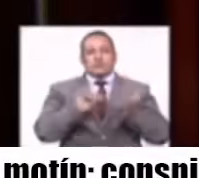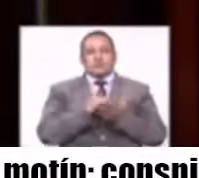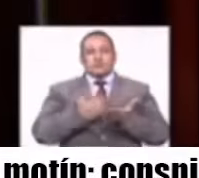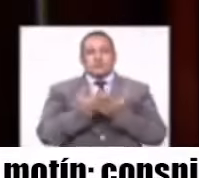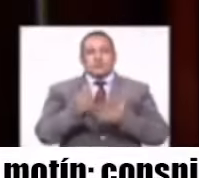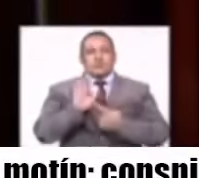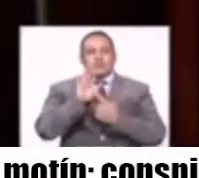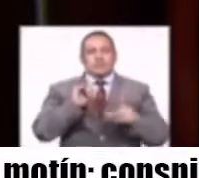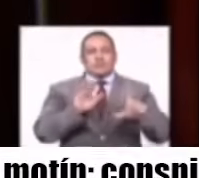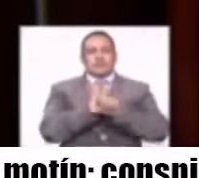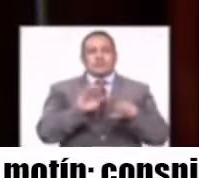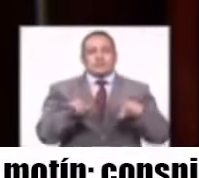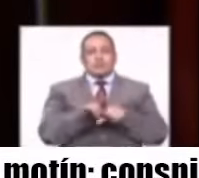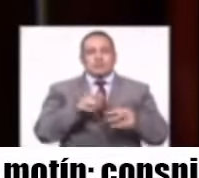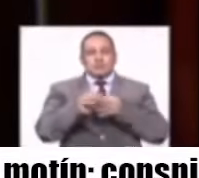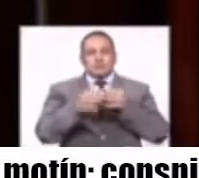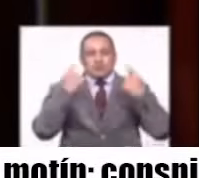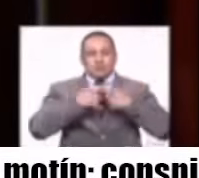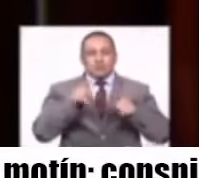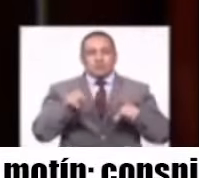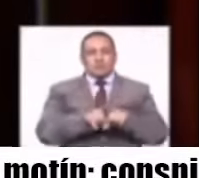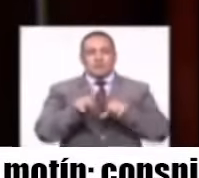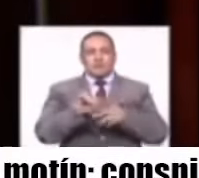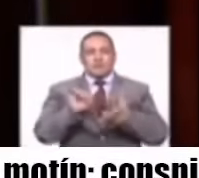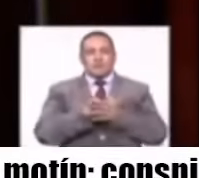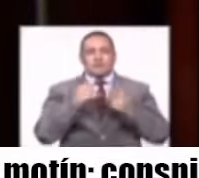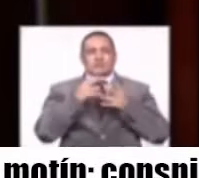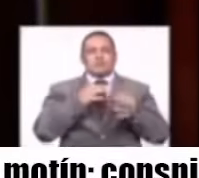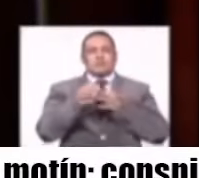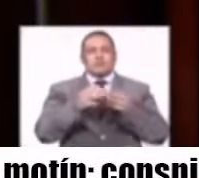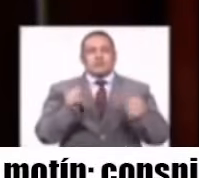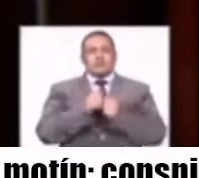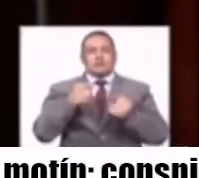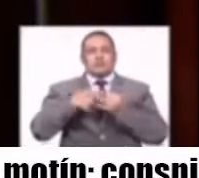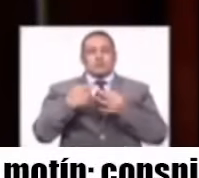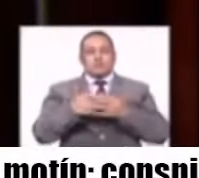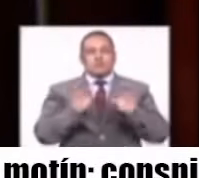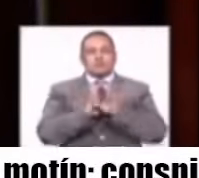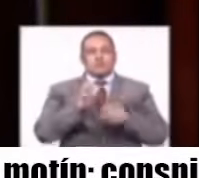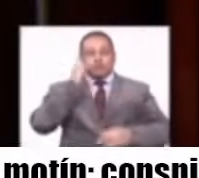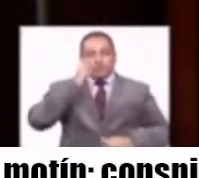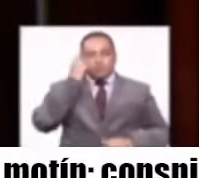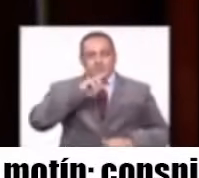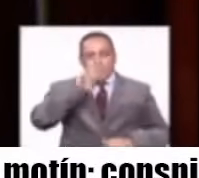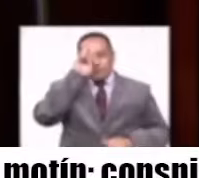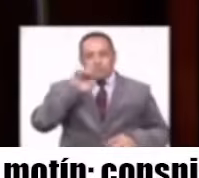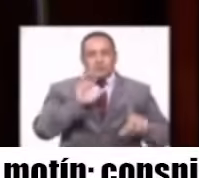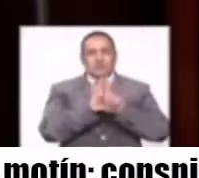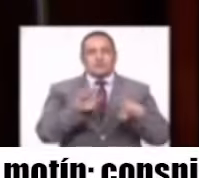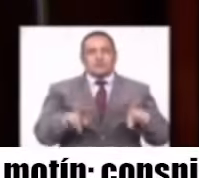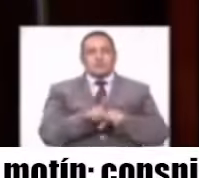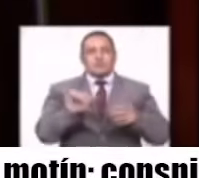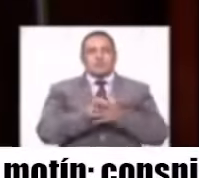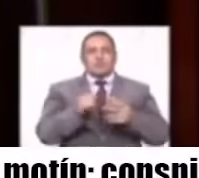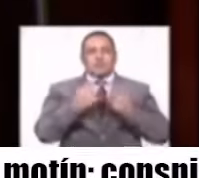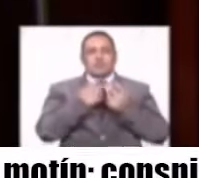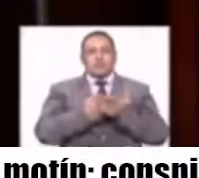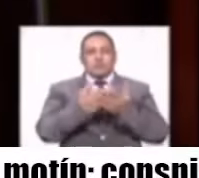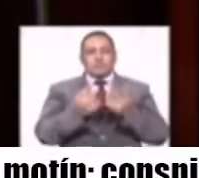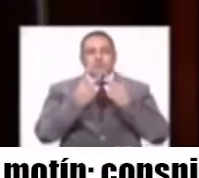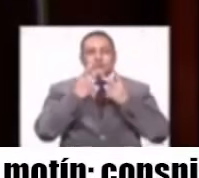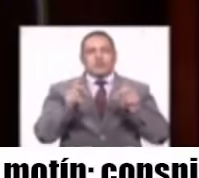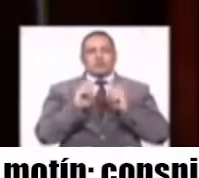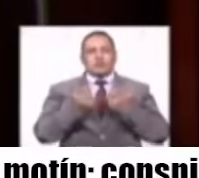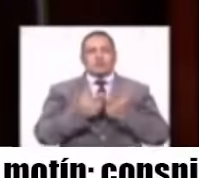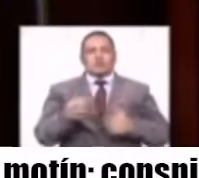ley. Deliberar sobre asuntos de interés público y los demás que le otorga la Constitución en la ley. Estas son las atribuciones del